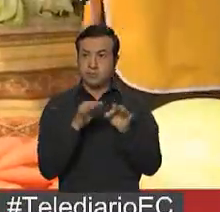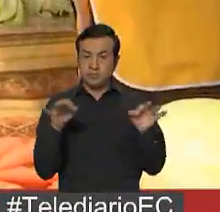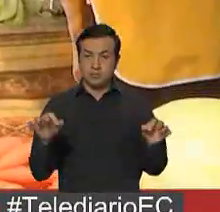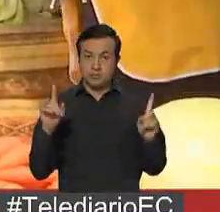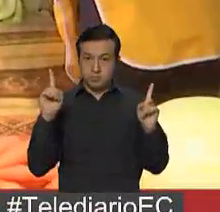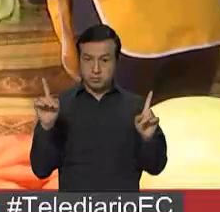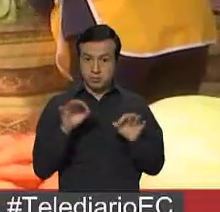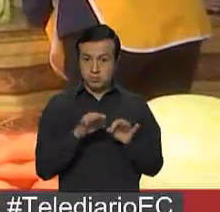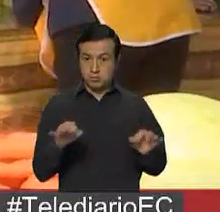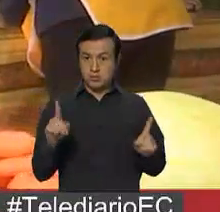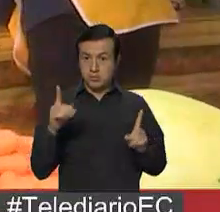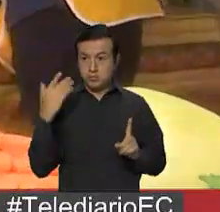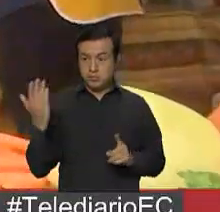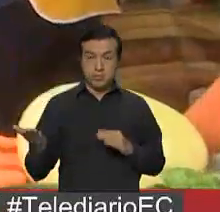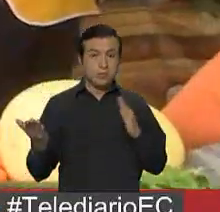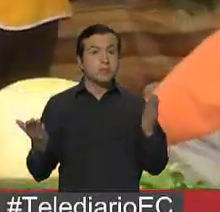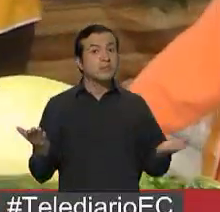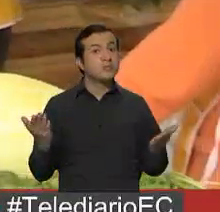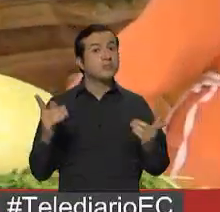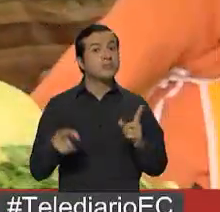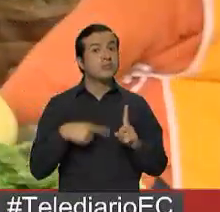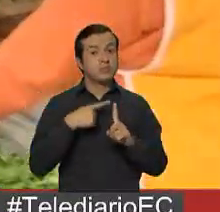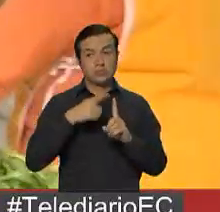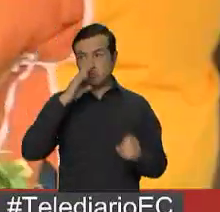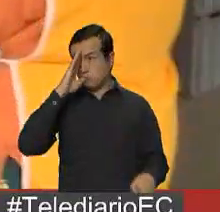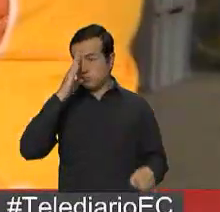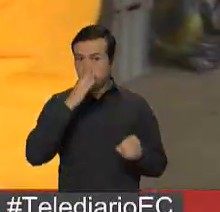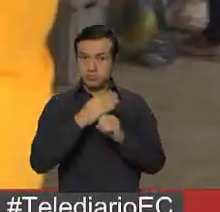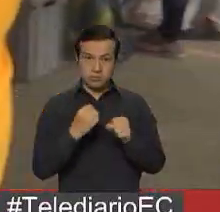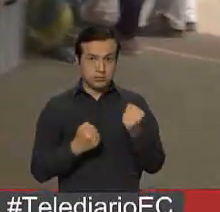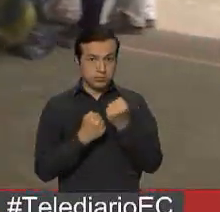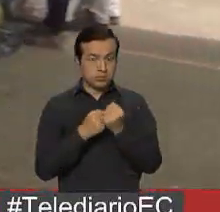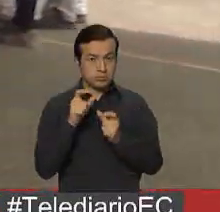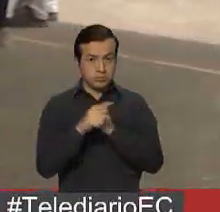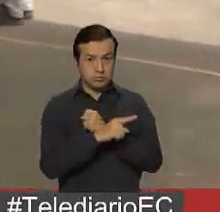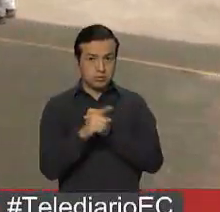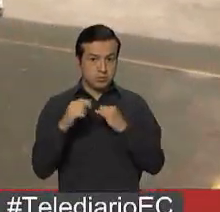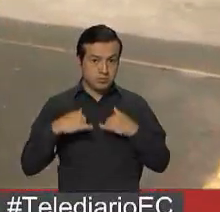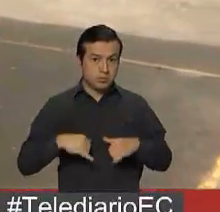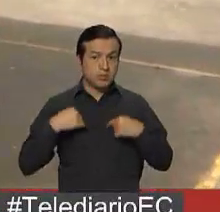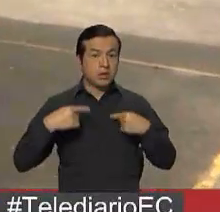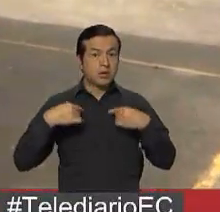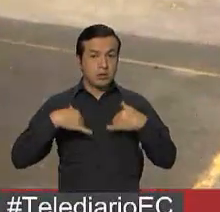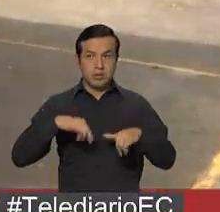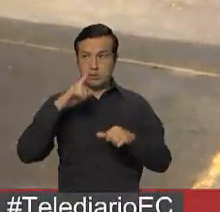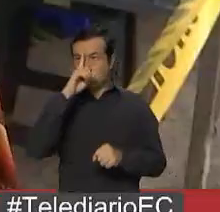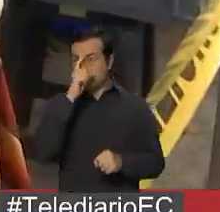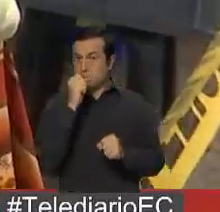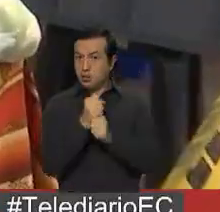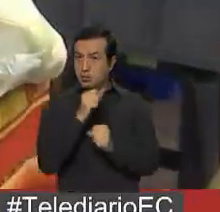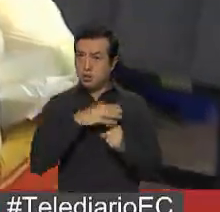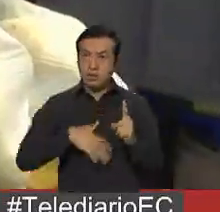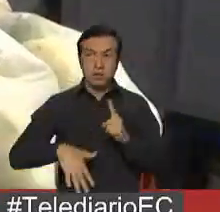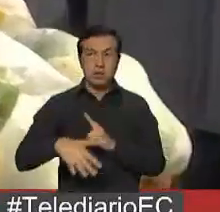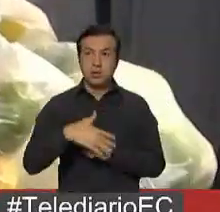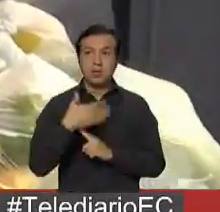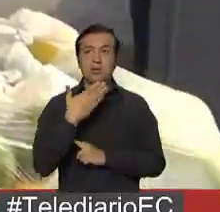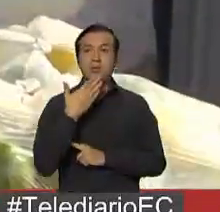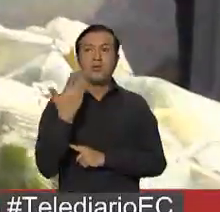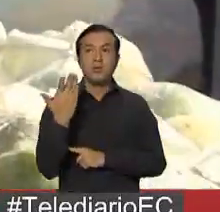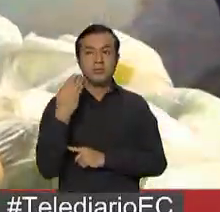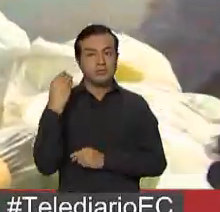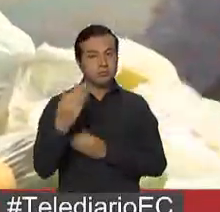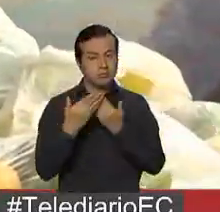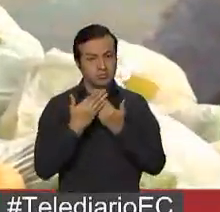dispuesto entre un puesto y otro y con el objetivo de apoyar a quienes a diario trabajan de la mano de la tierra para darnos sus mejores